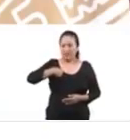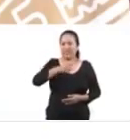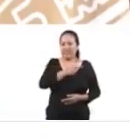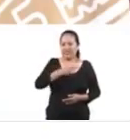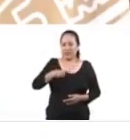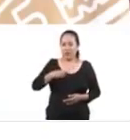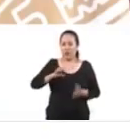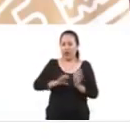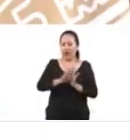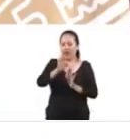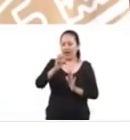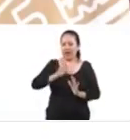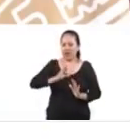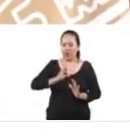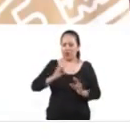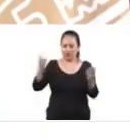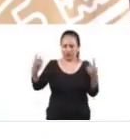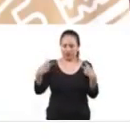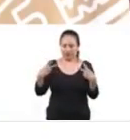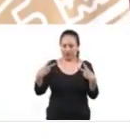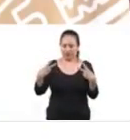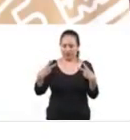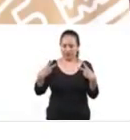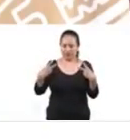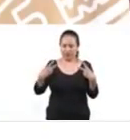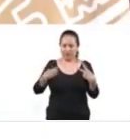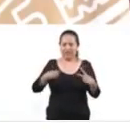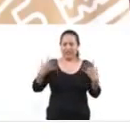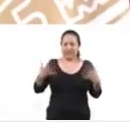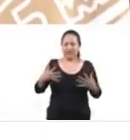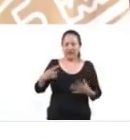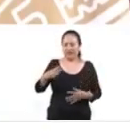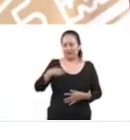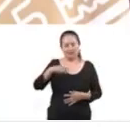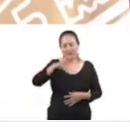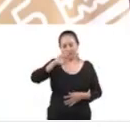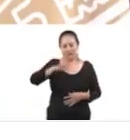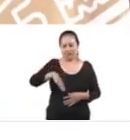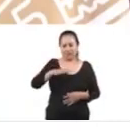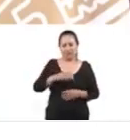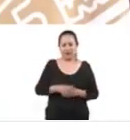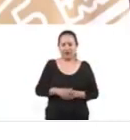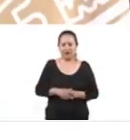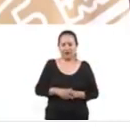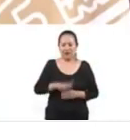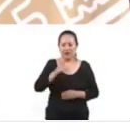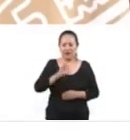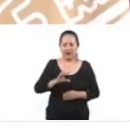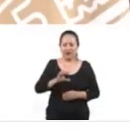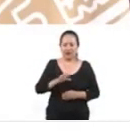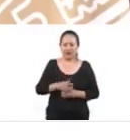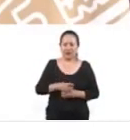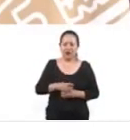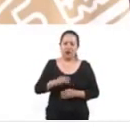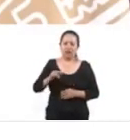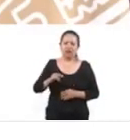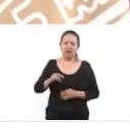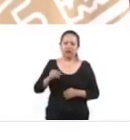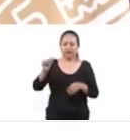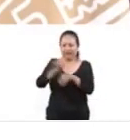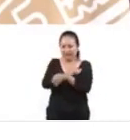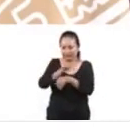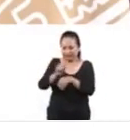que dar el ejemplo. Entonces, claro que no es correcto que haya circulación de un